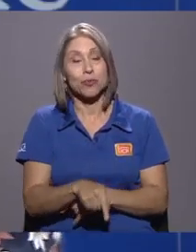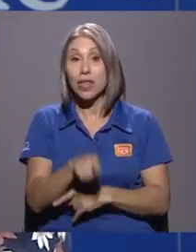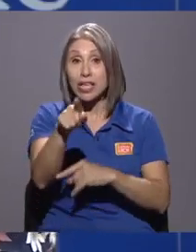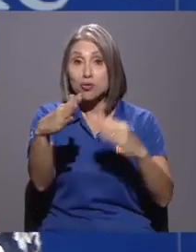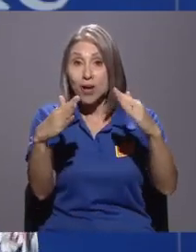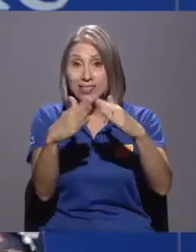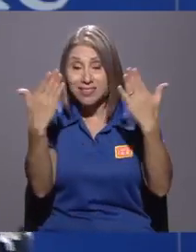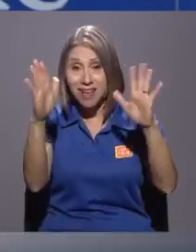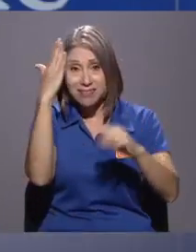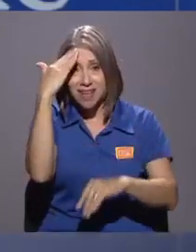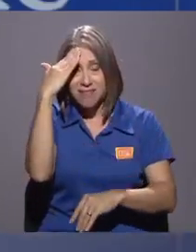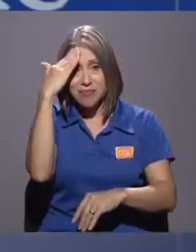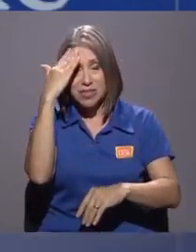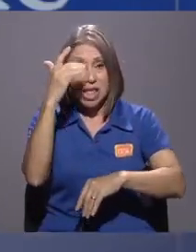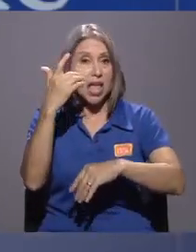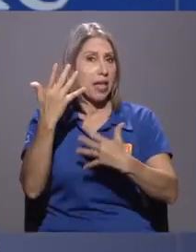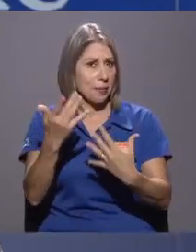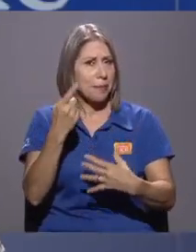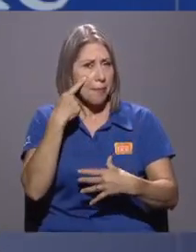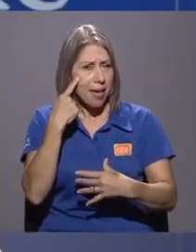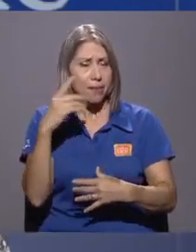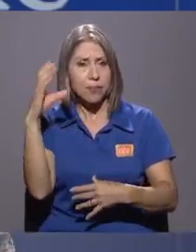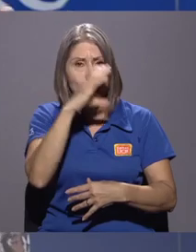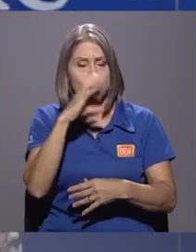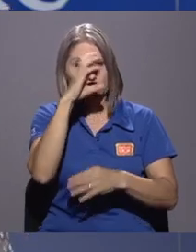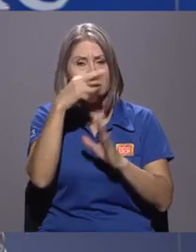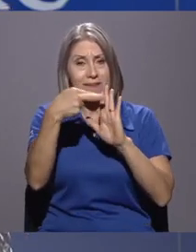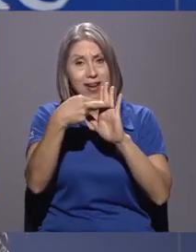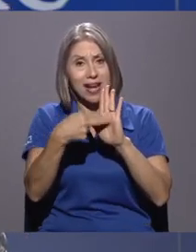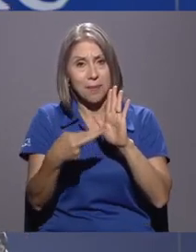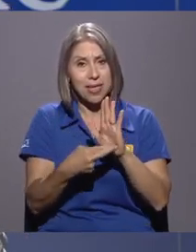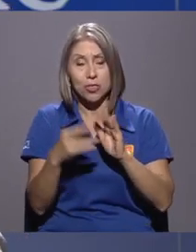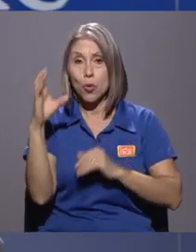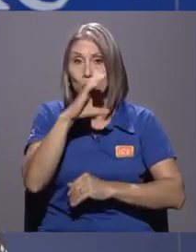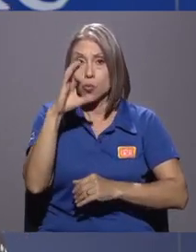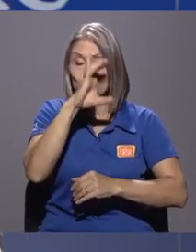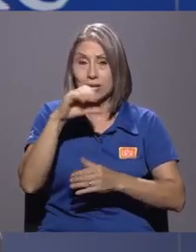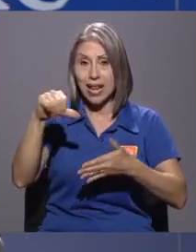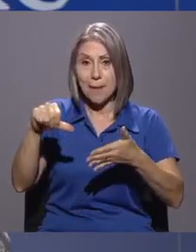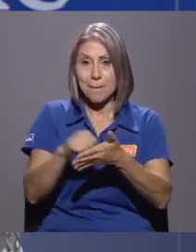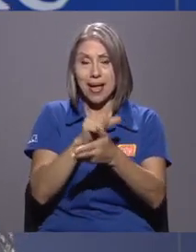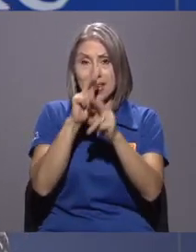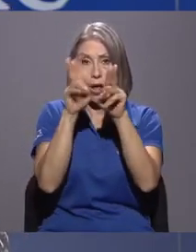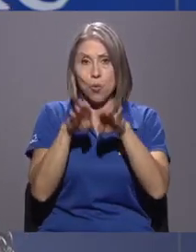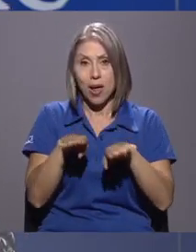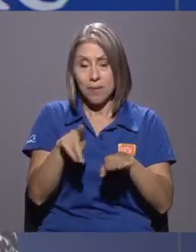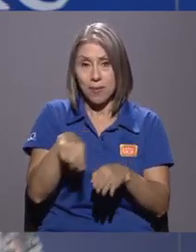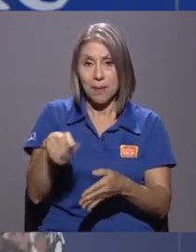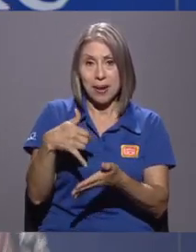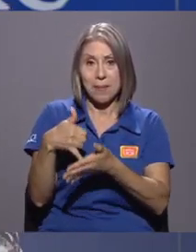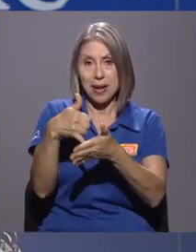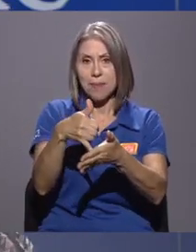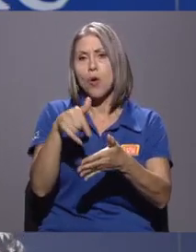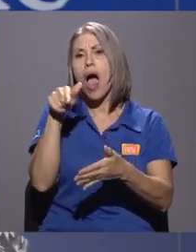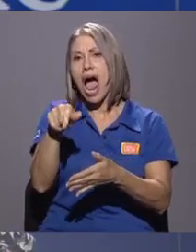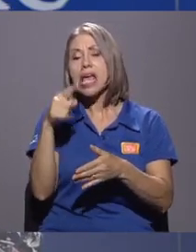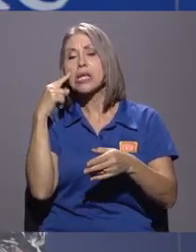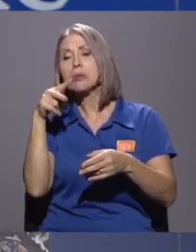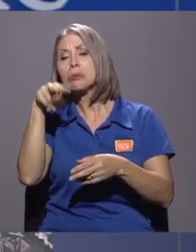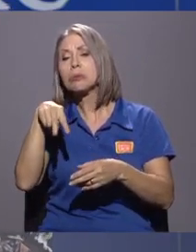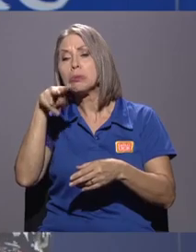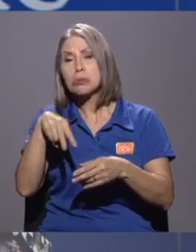casa ya sabe tiene hasta bear busque el reglamento busque la página web del premio ahí están los datos de cómo puede usted